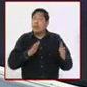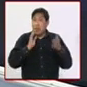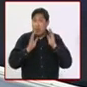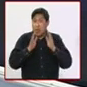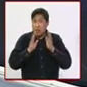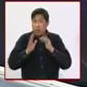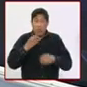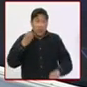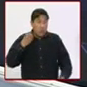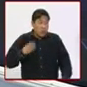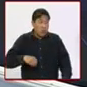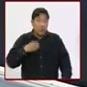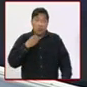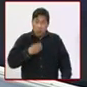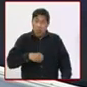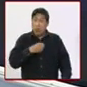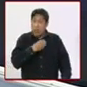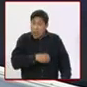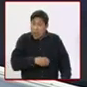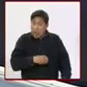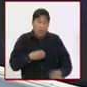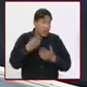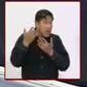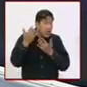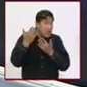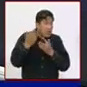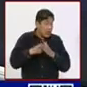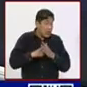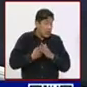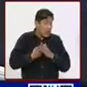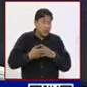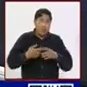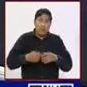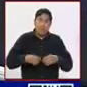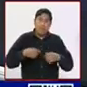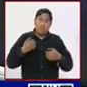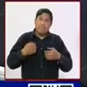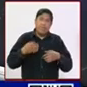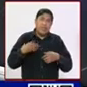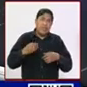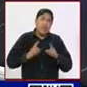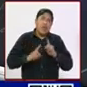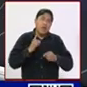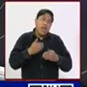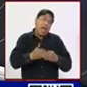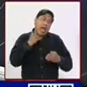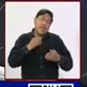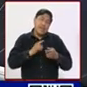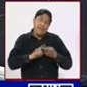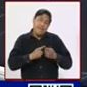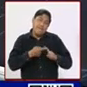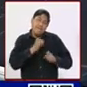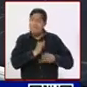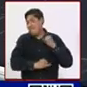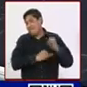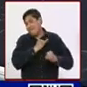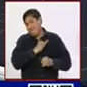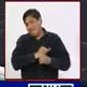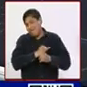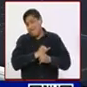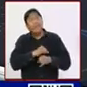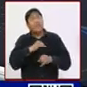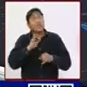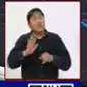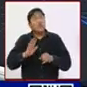de Oriente Petrolero, que espera el inicio del campeonato y además jugará un par de amistosos de carácter internacional, pensando